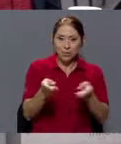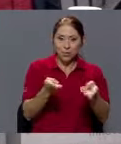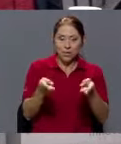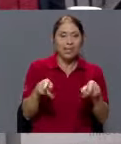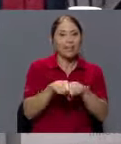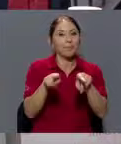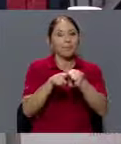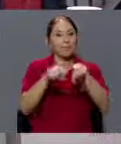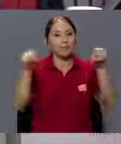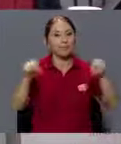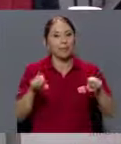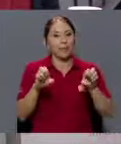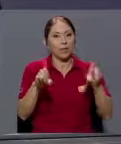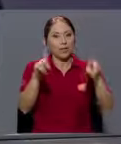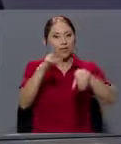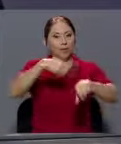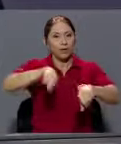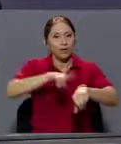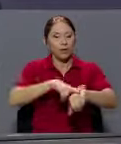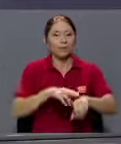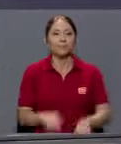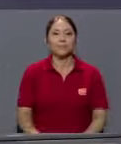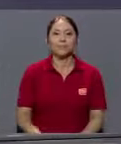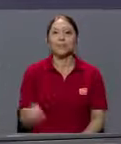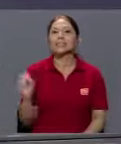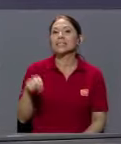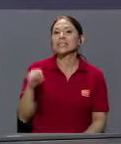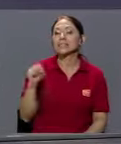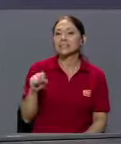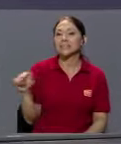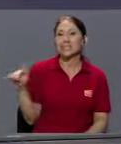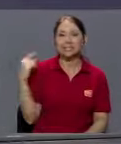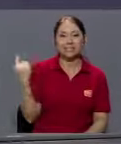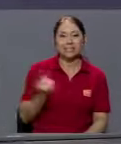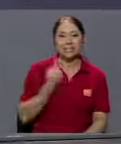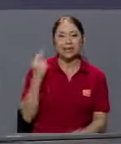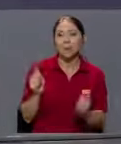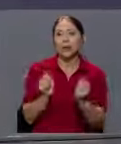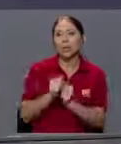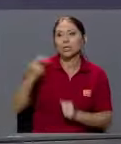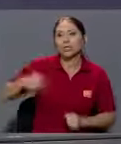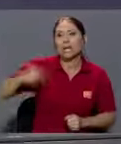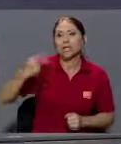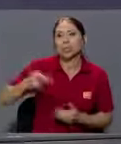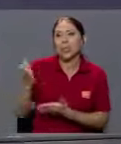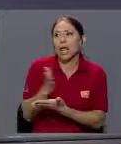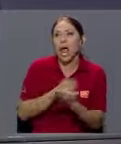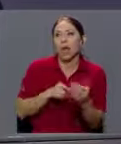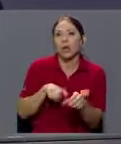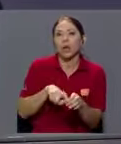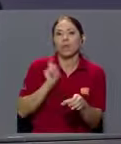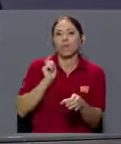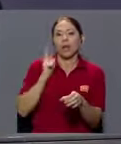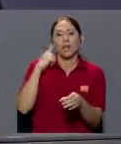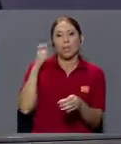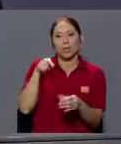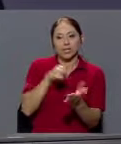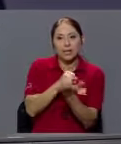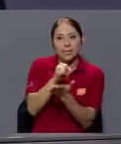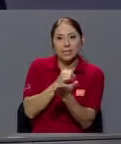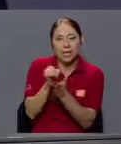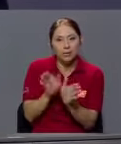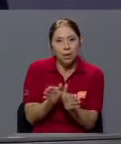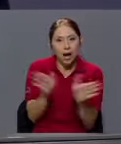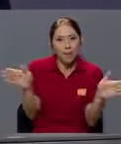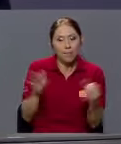nacional. Sí, siempre con el riesgo de dejar cosas por fuera, porque es una investigación amplia. Pero quisiera